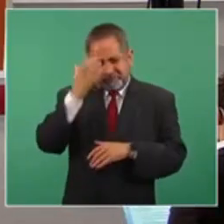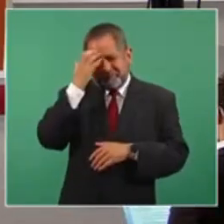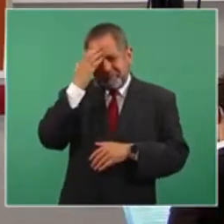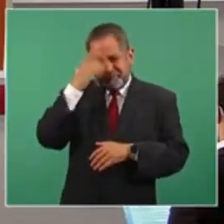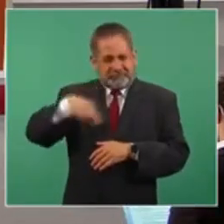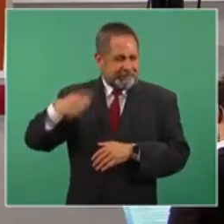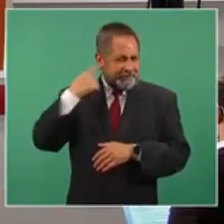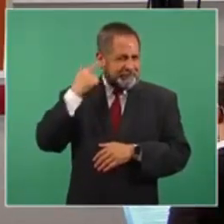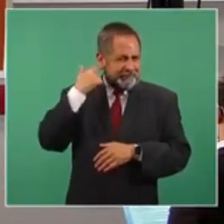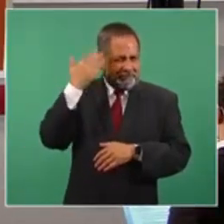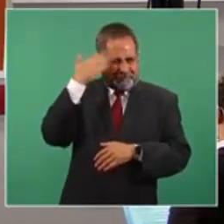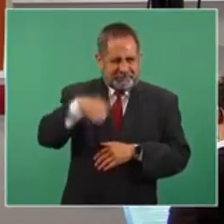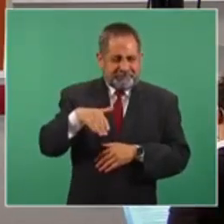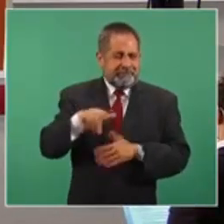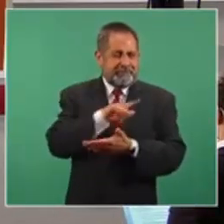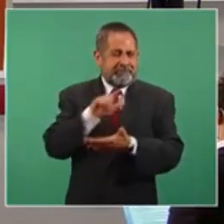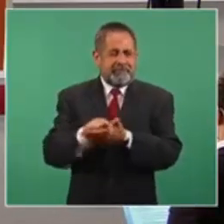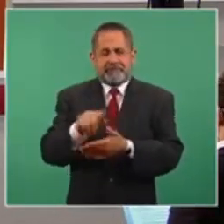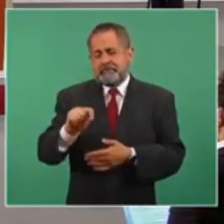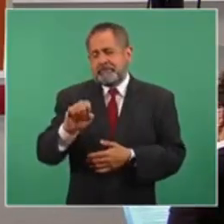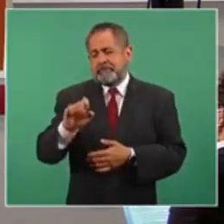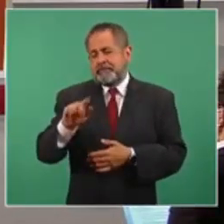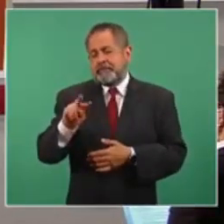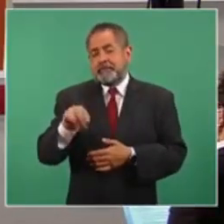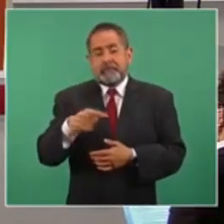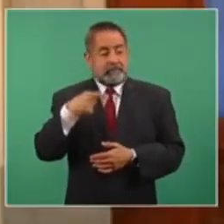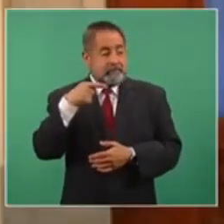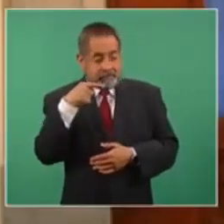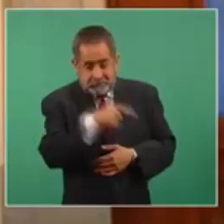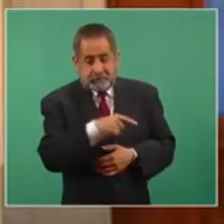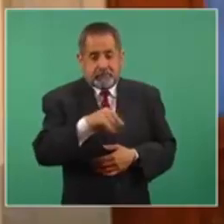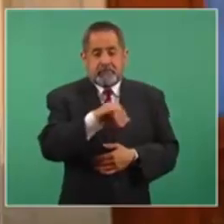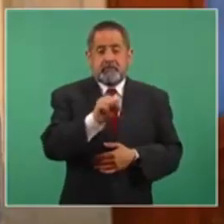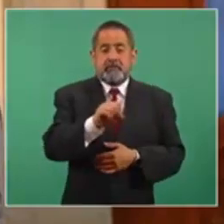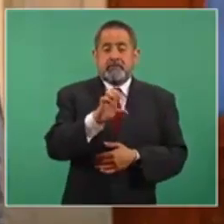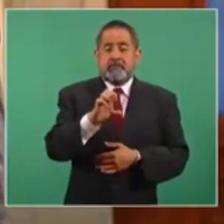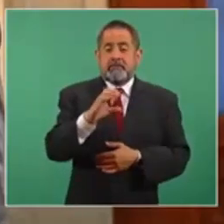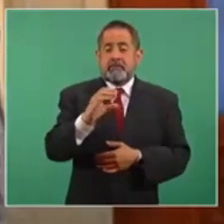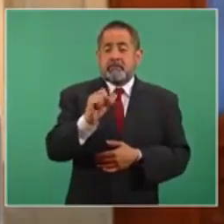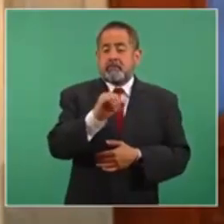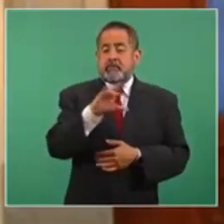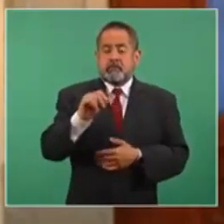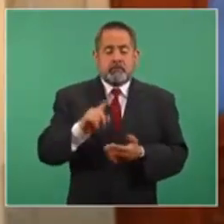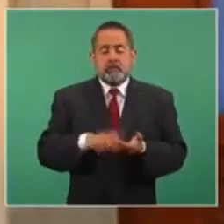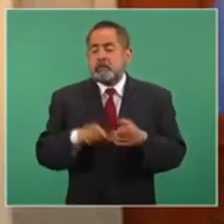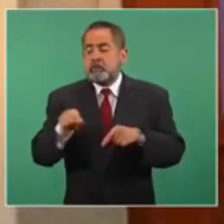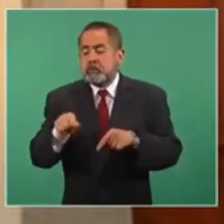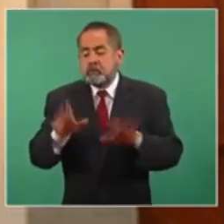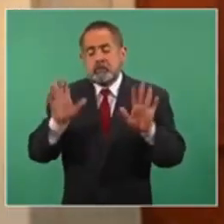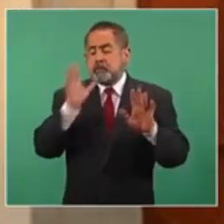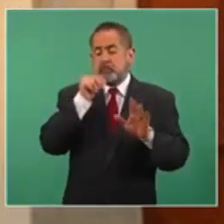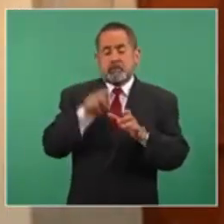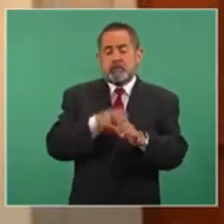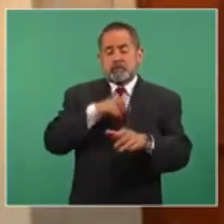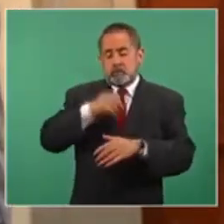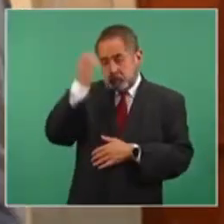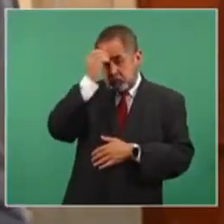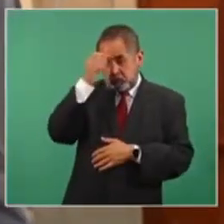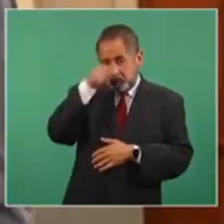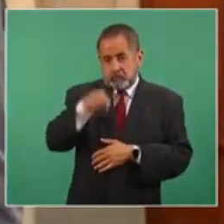Televisa. En este caso, José Ramón Cosío se declaró impedido para pronunciarse sobre